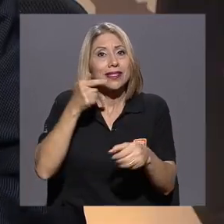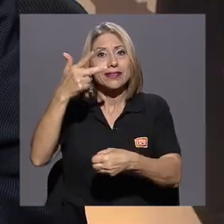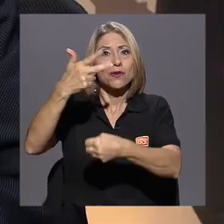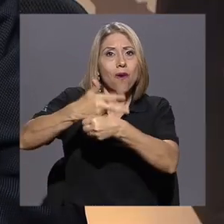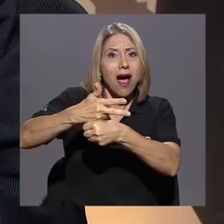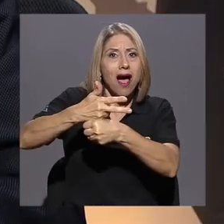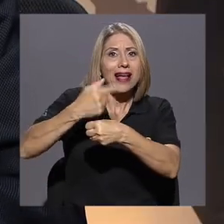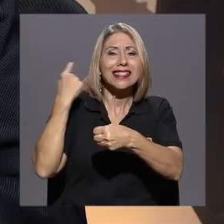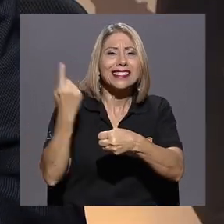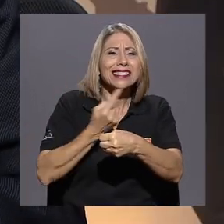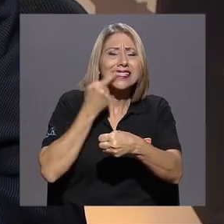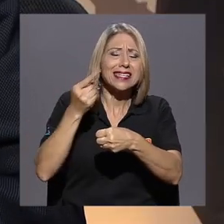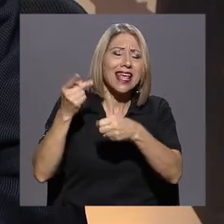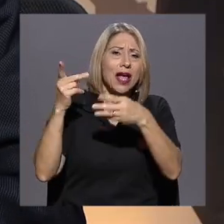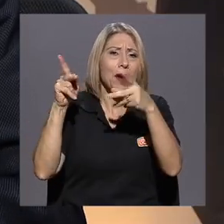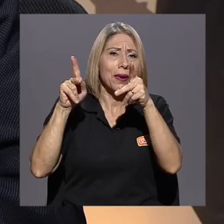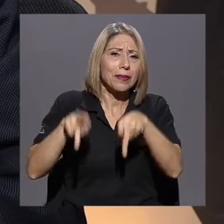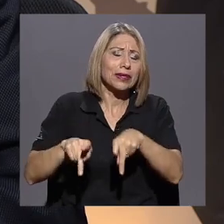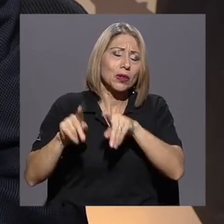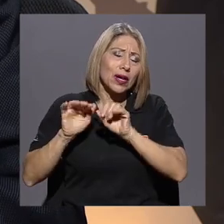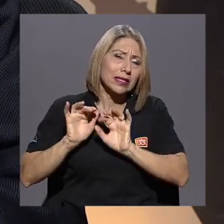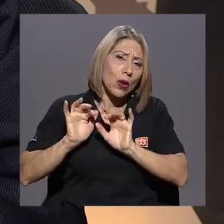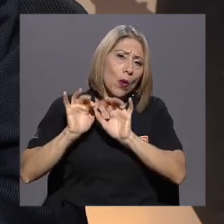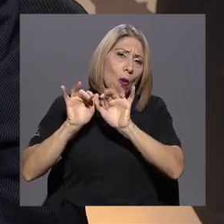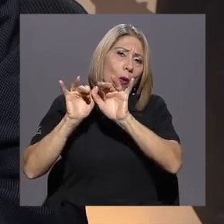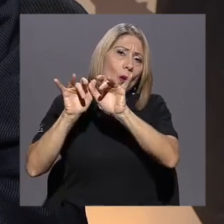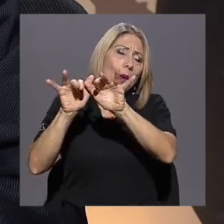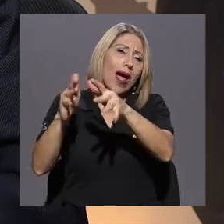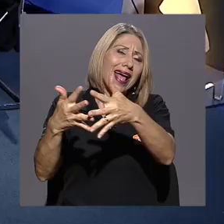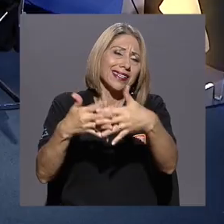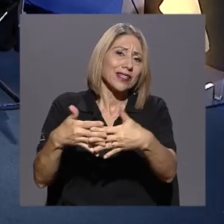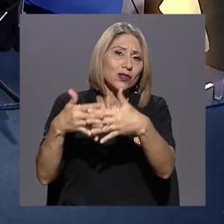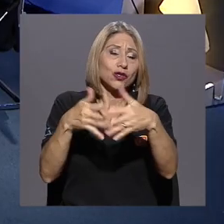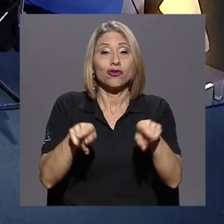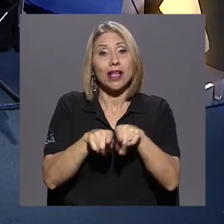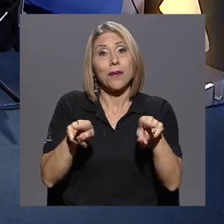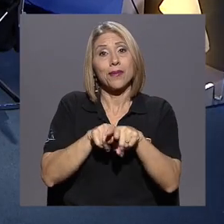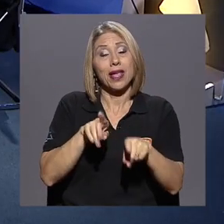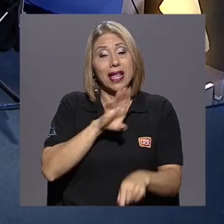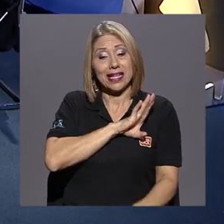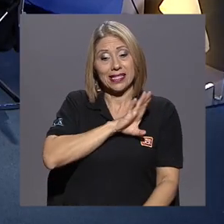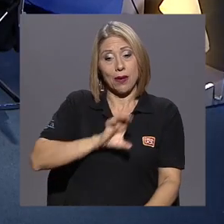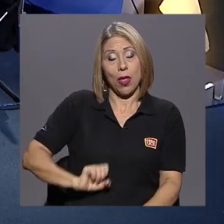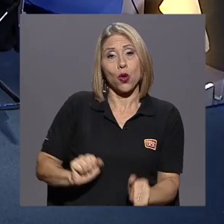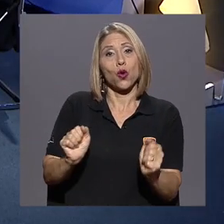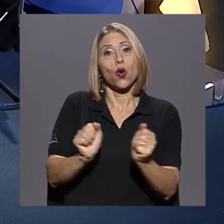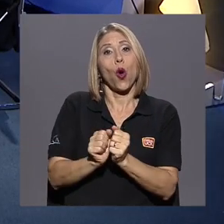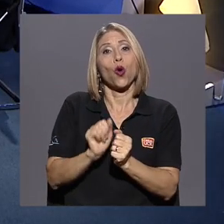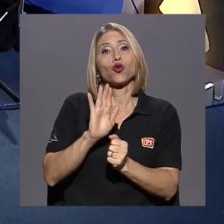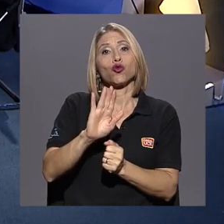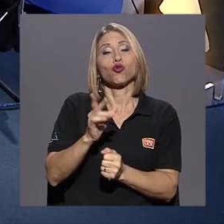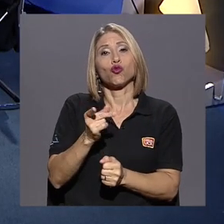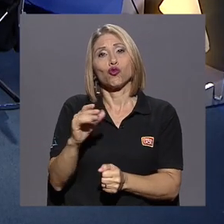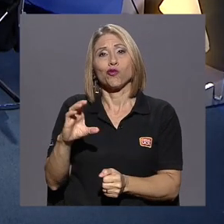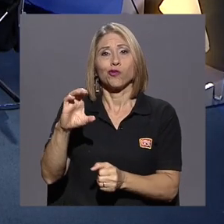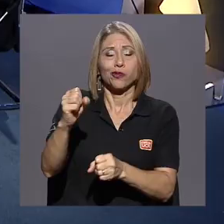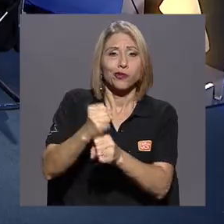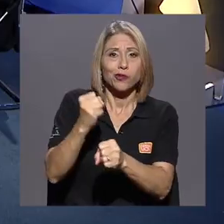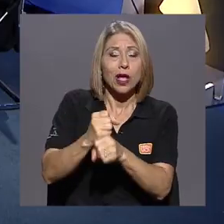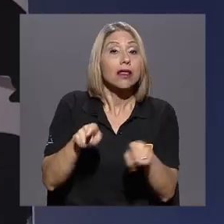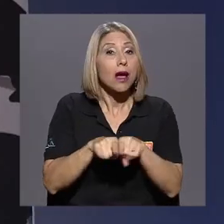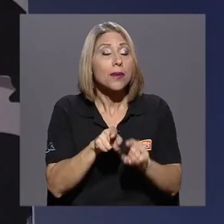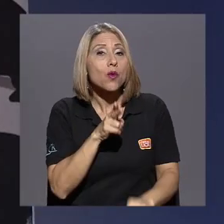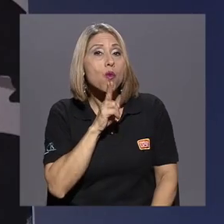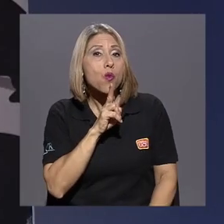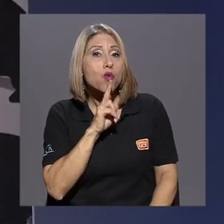íntima relación migratoria que ha tenido hacia los Estados Unidos, igual que El Salvador con sus remesas, y por supuesto Honduras, uno de los países más violentos del